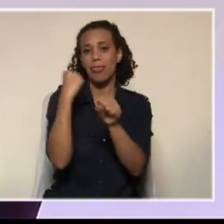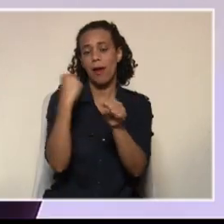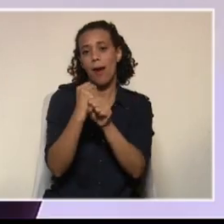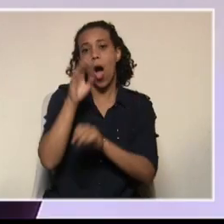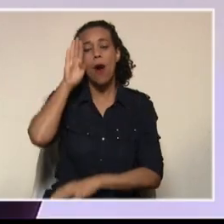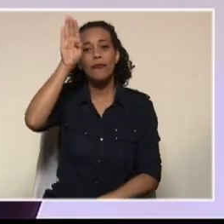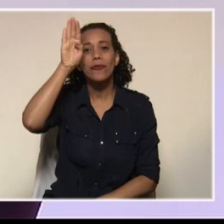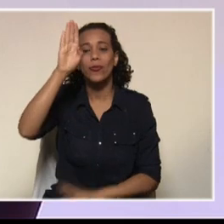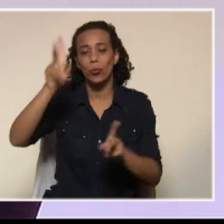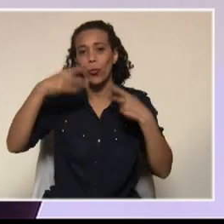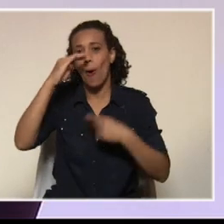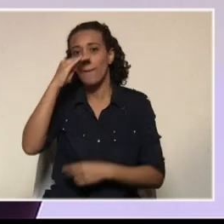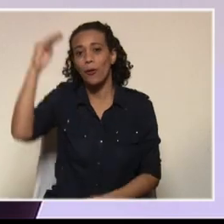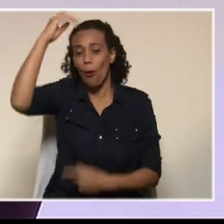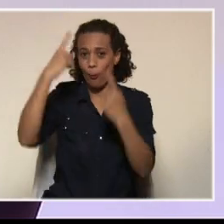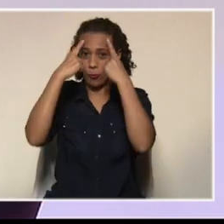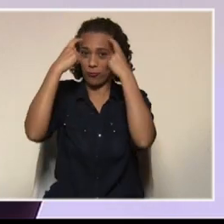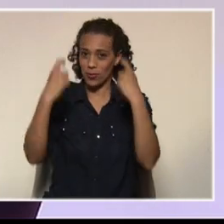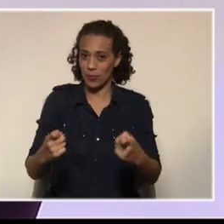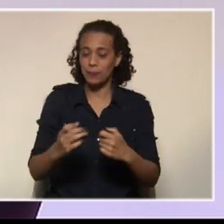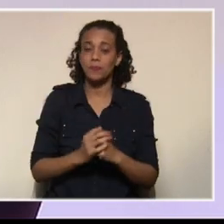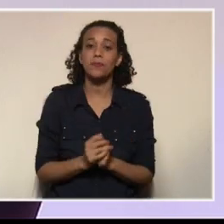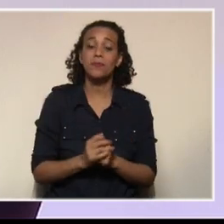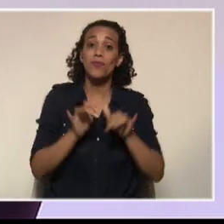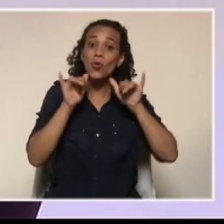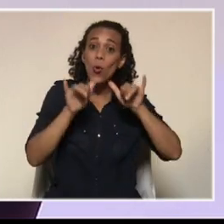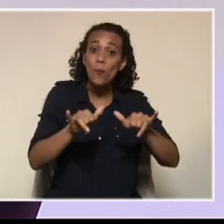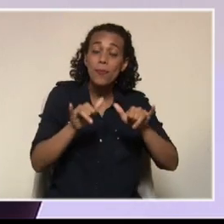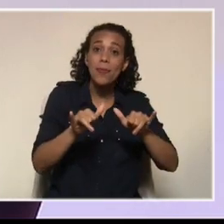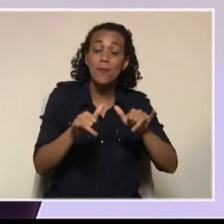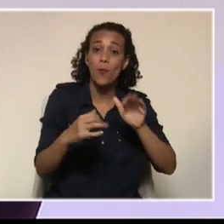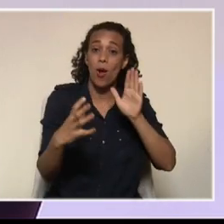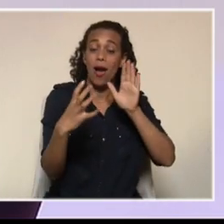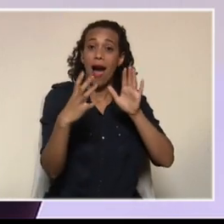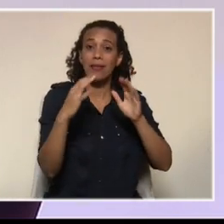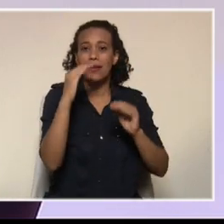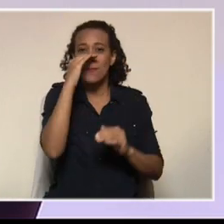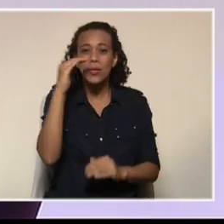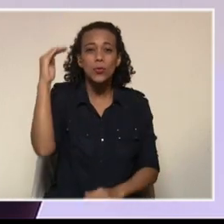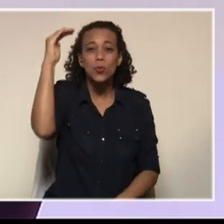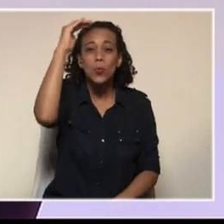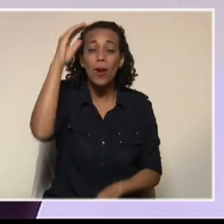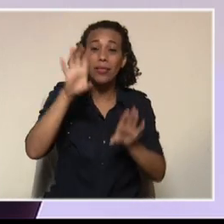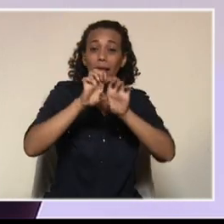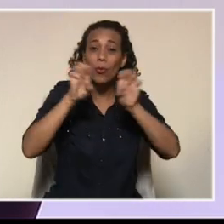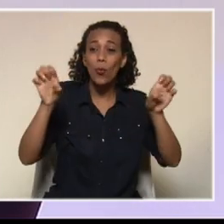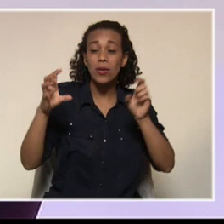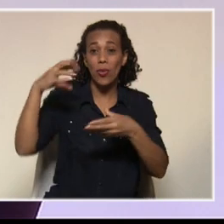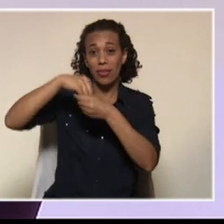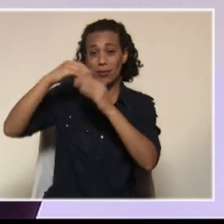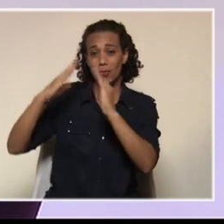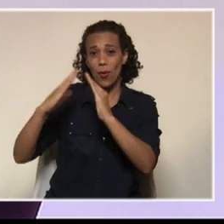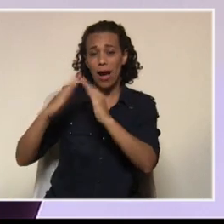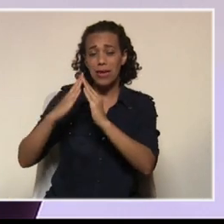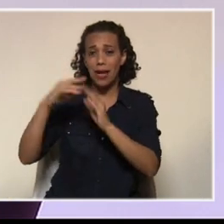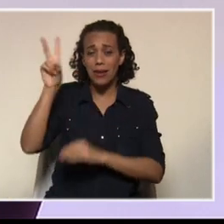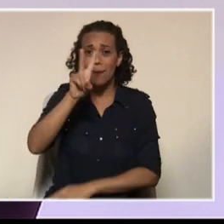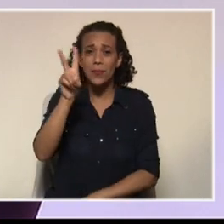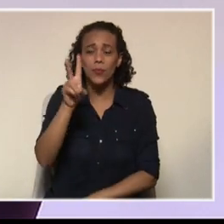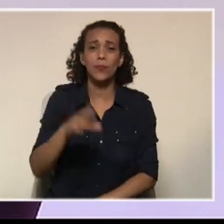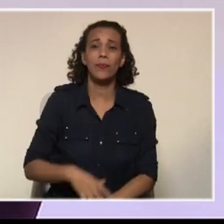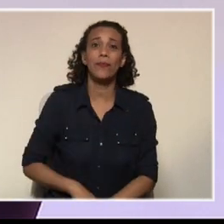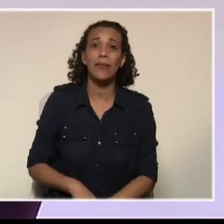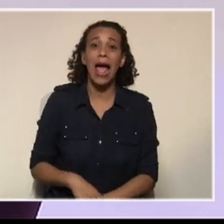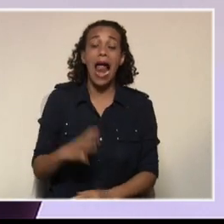laboral profesional. De la misma forma tenemos el ícono a nivel superior de la educación a distancia en Venezuela, que